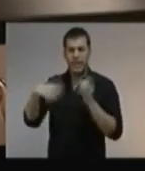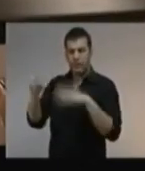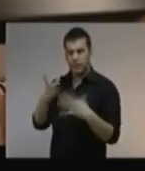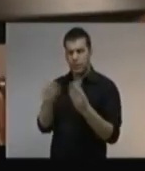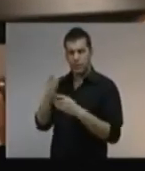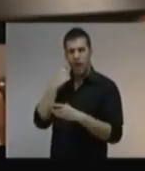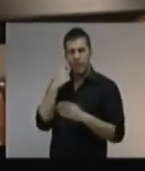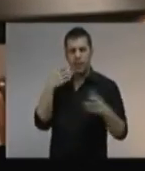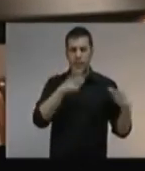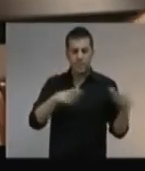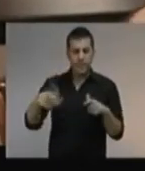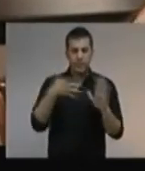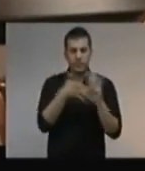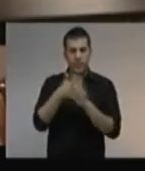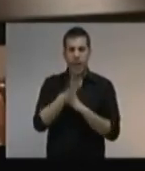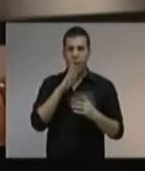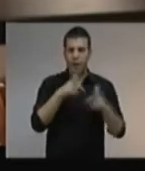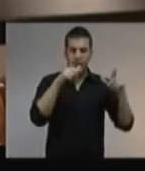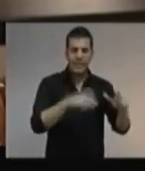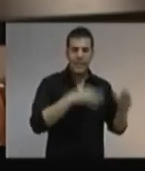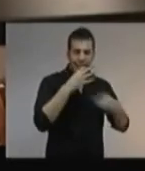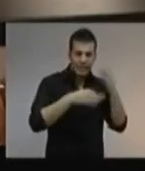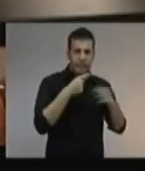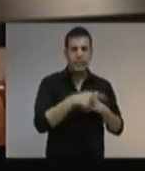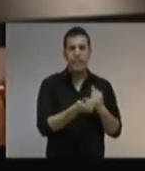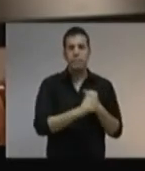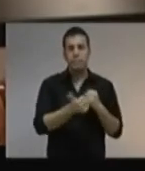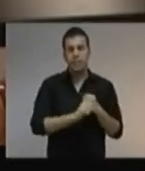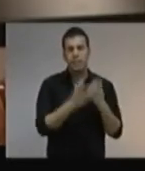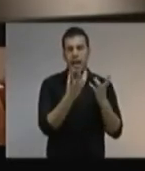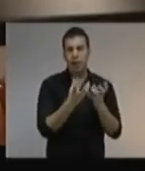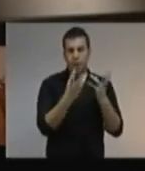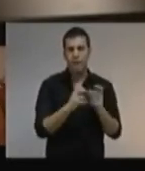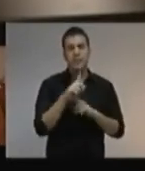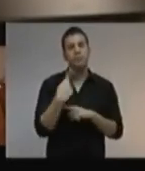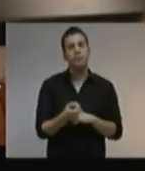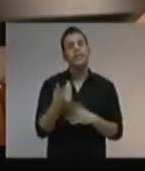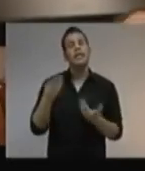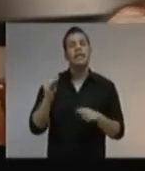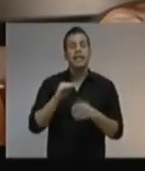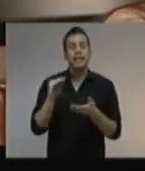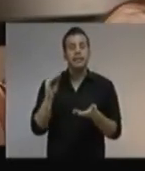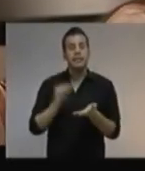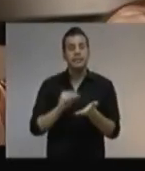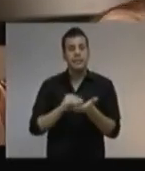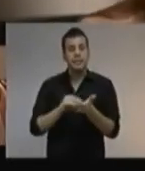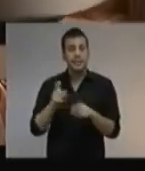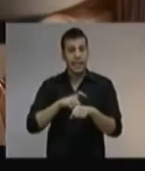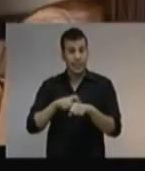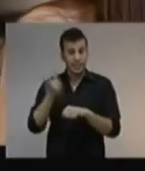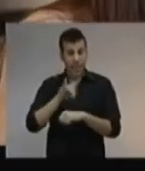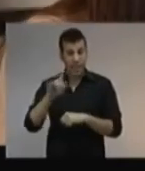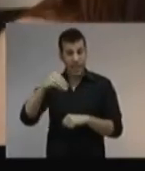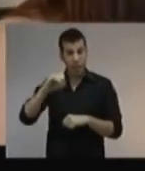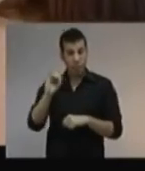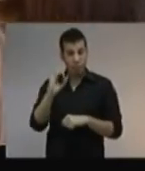Vamos ya por los platos, si te parece, y empezamos por los entrantes. Tenemos unas papas arrugadas acompañadas por un mojo picón. Cuéntame cómo se elabora. Sí, son